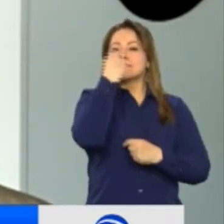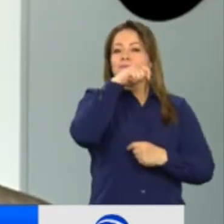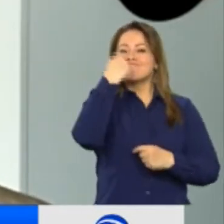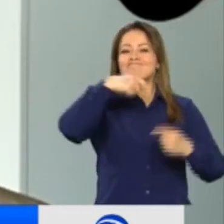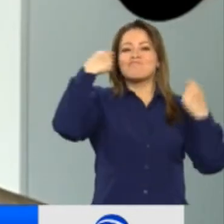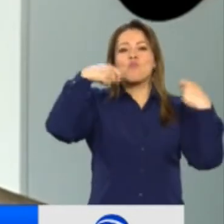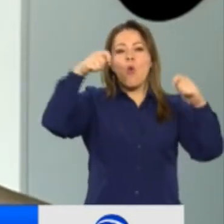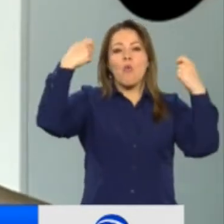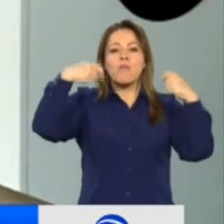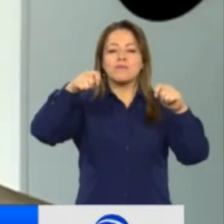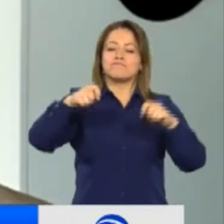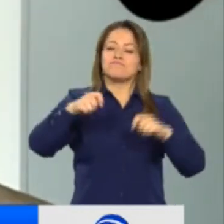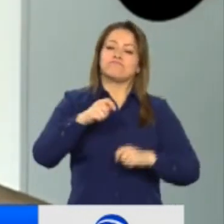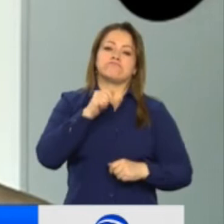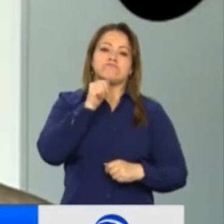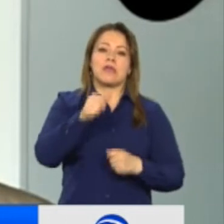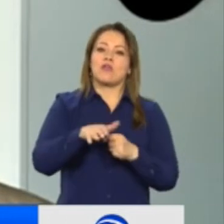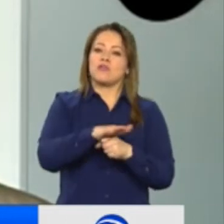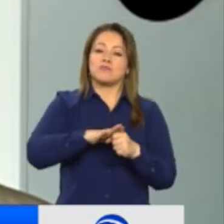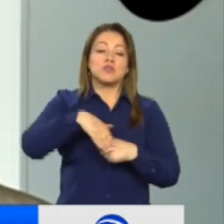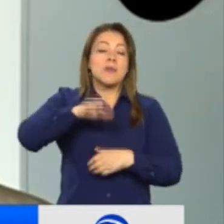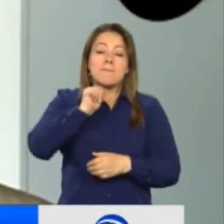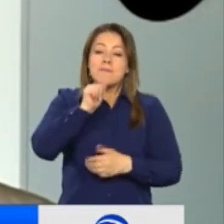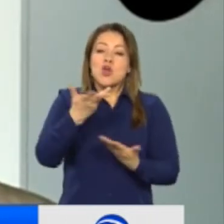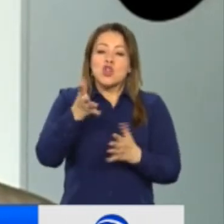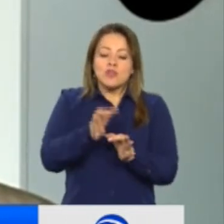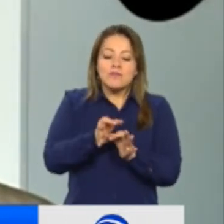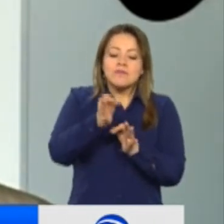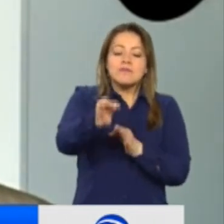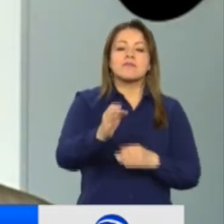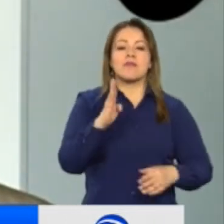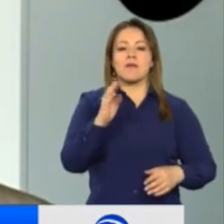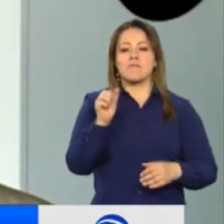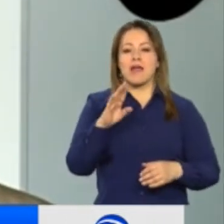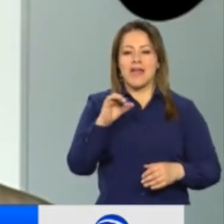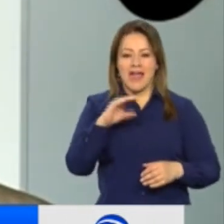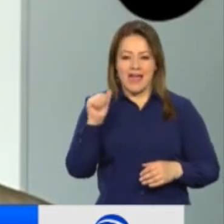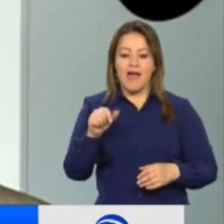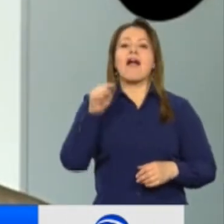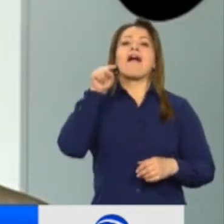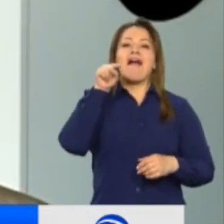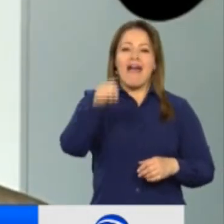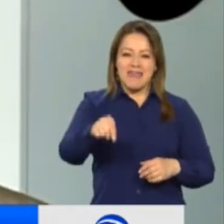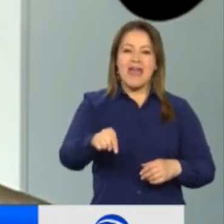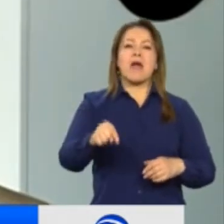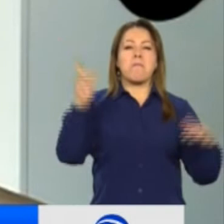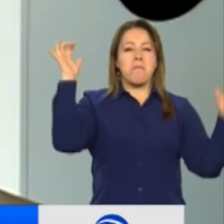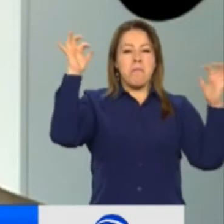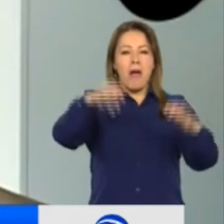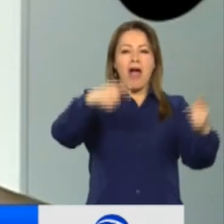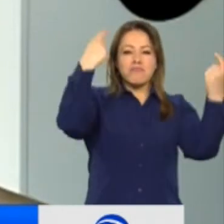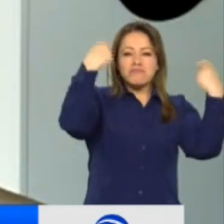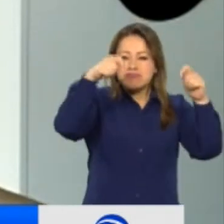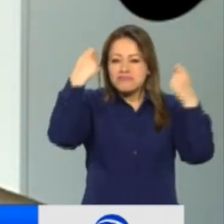tiene en Barranca Bermeja un importante asiento para punto de control, punto de distribución y punto de